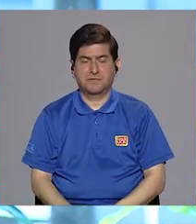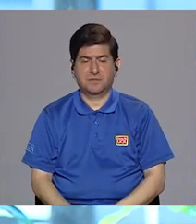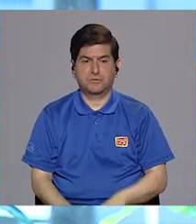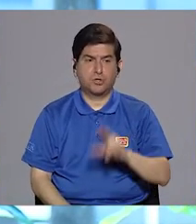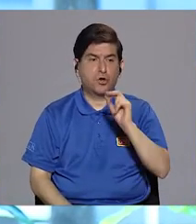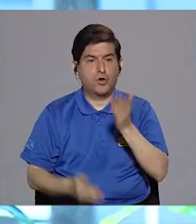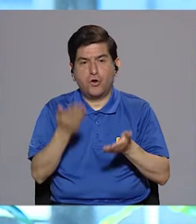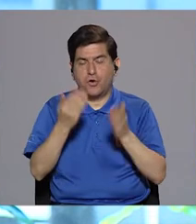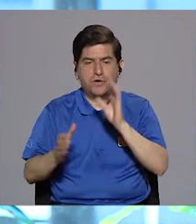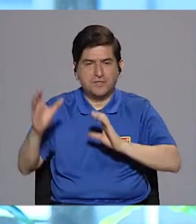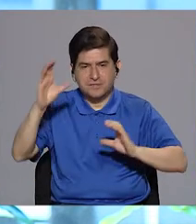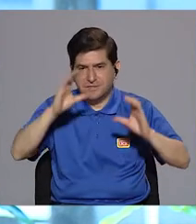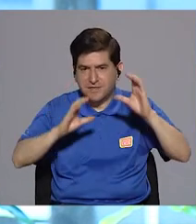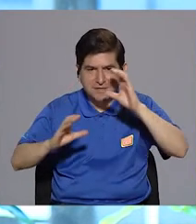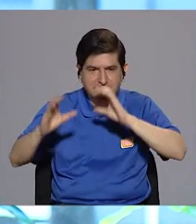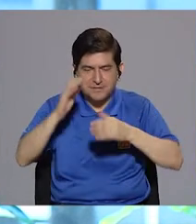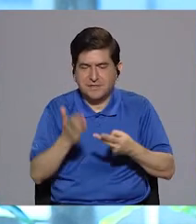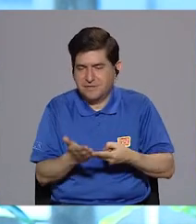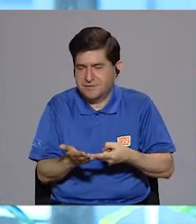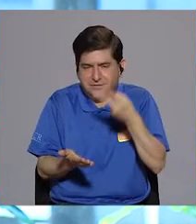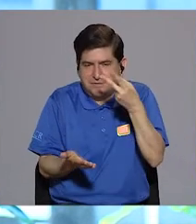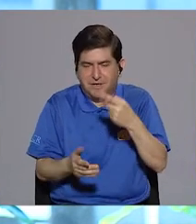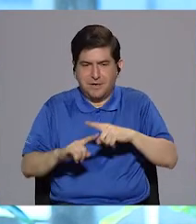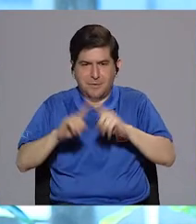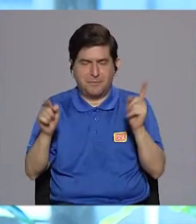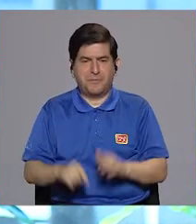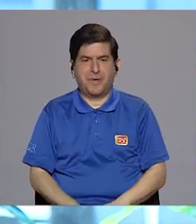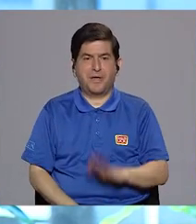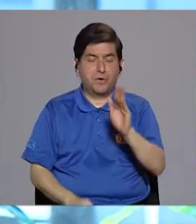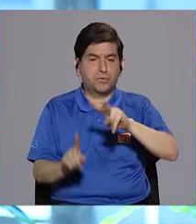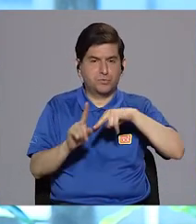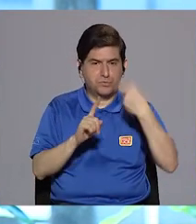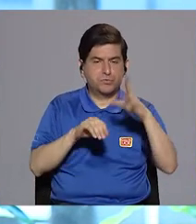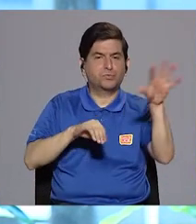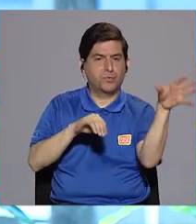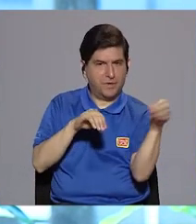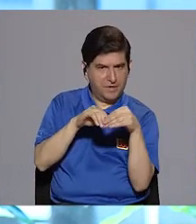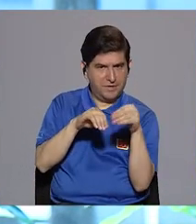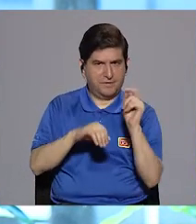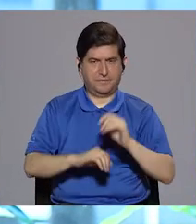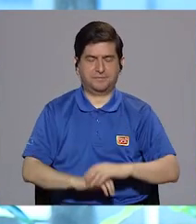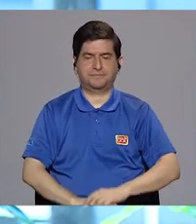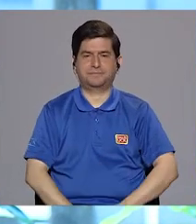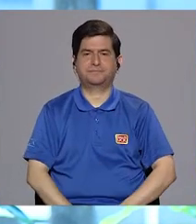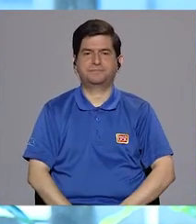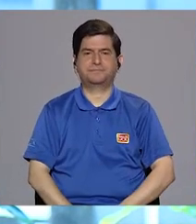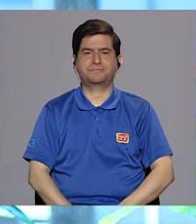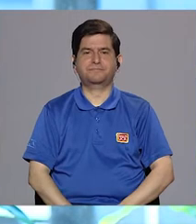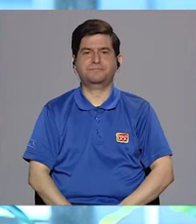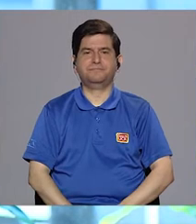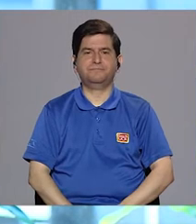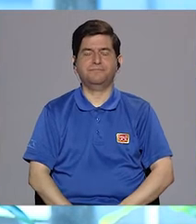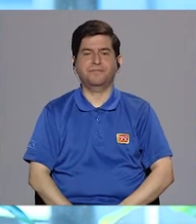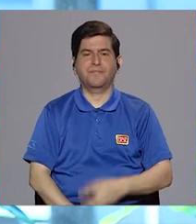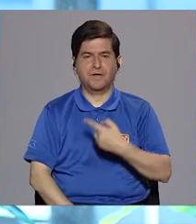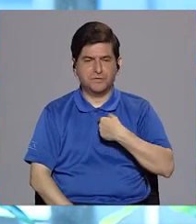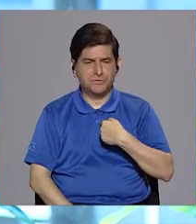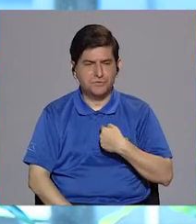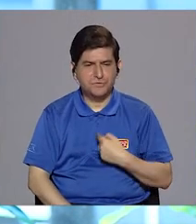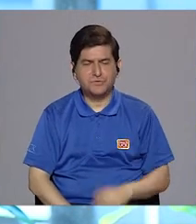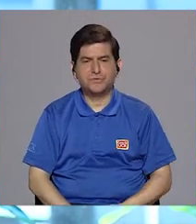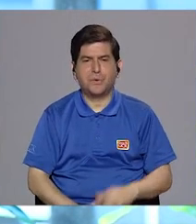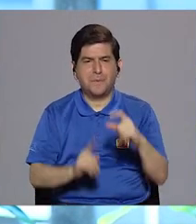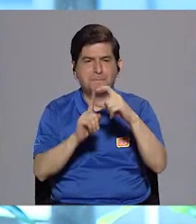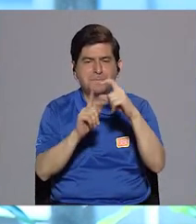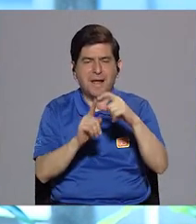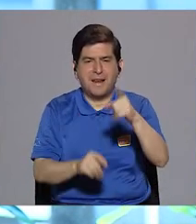ser científicamente valioso, pero su punto de vista podría sumarnos. Y es que la búsqueda que hice